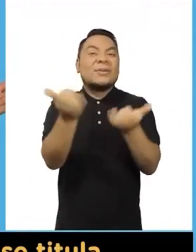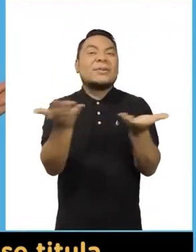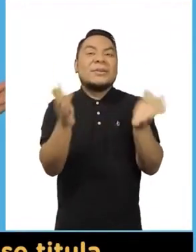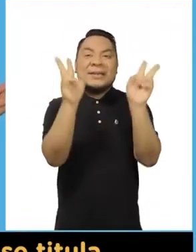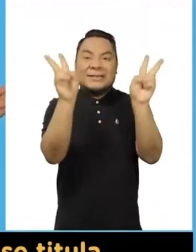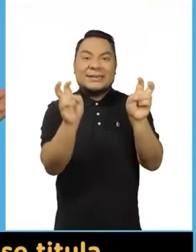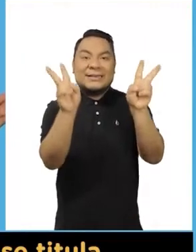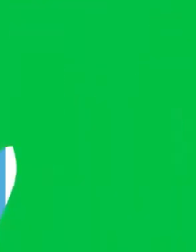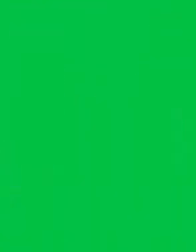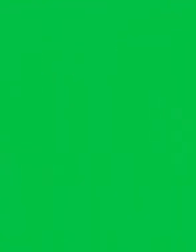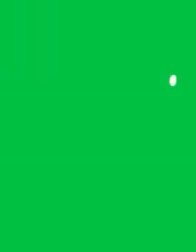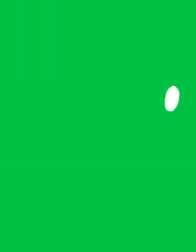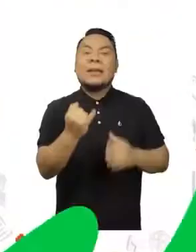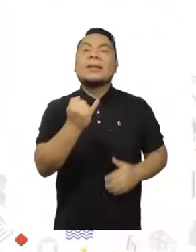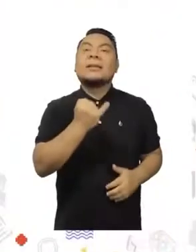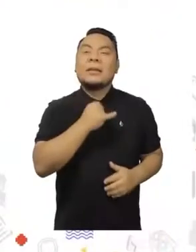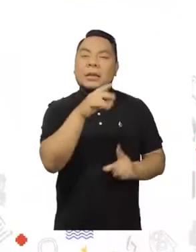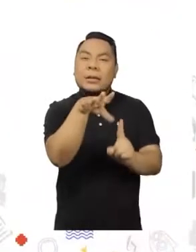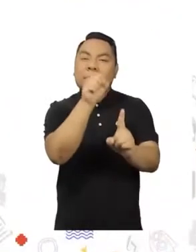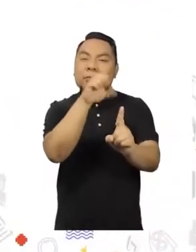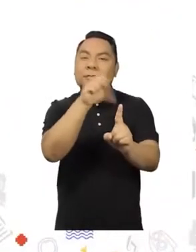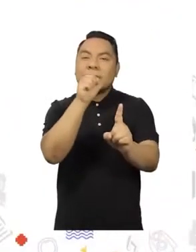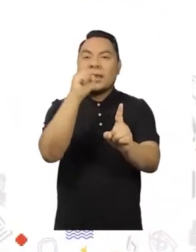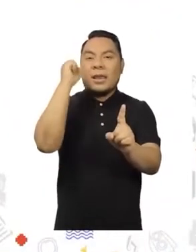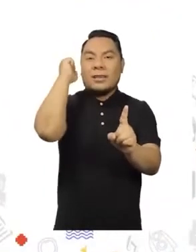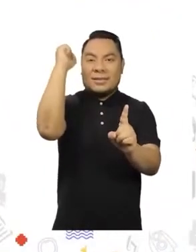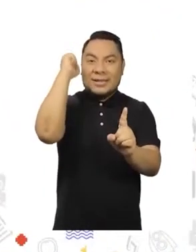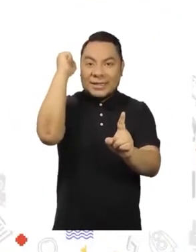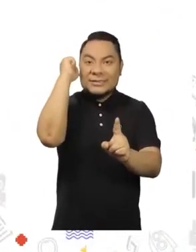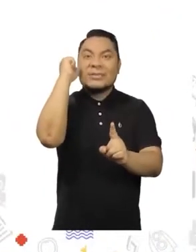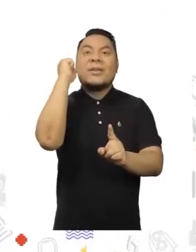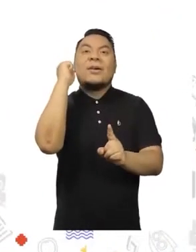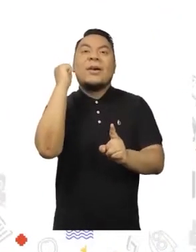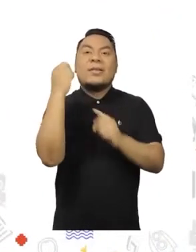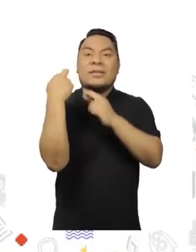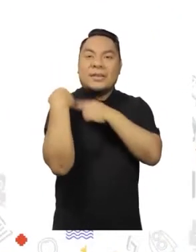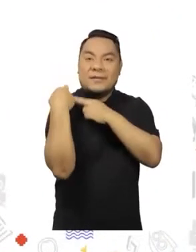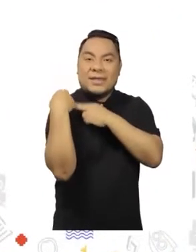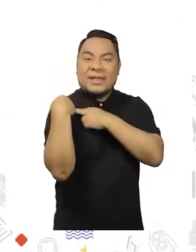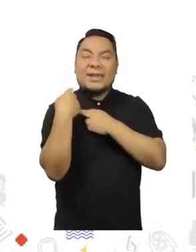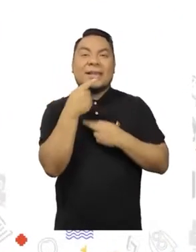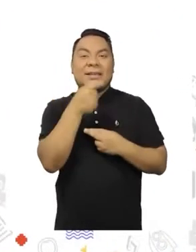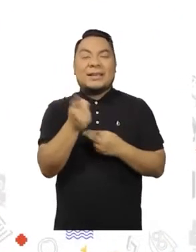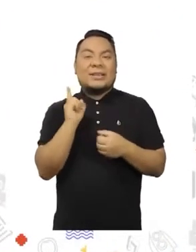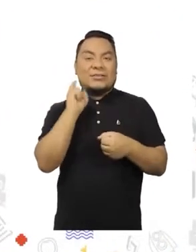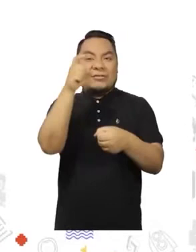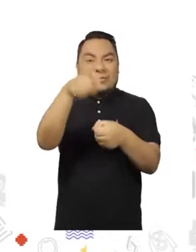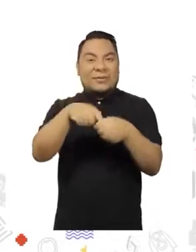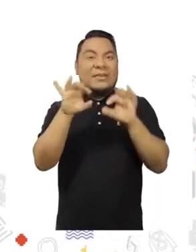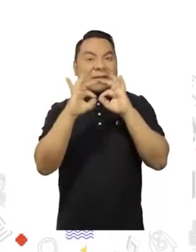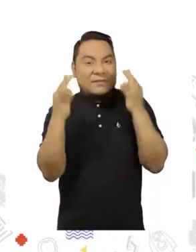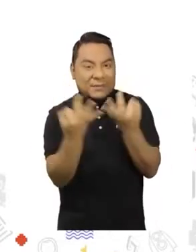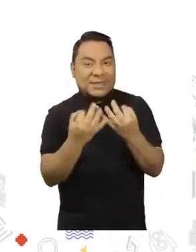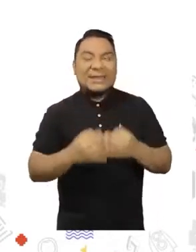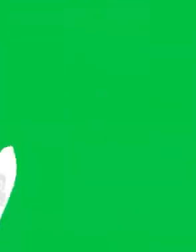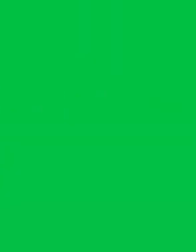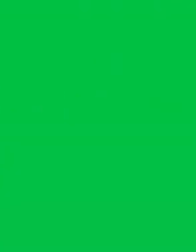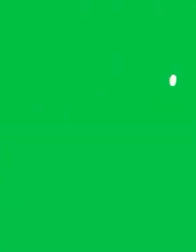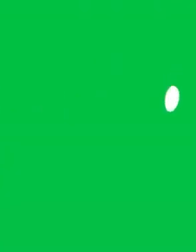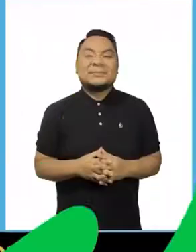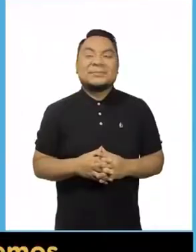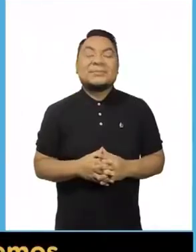traemos se titula Identifico los derechos y deberes que tengo como integrante de mi